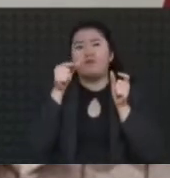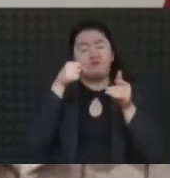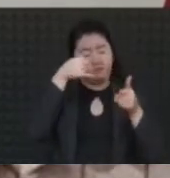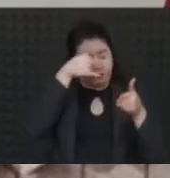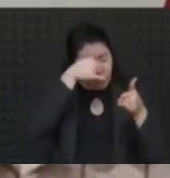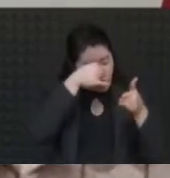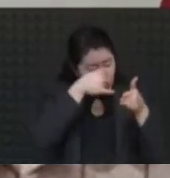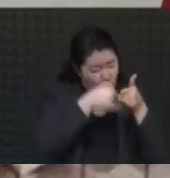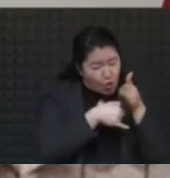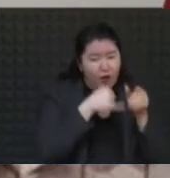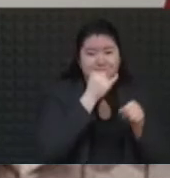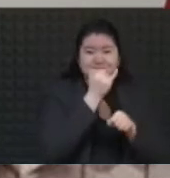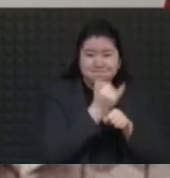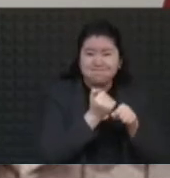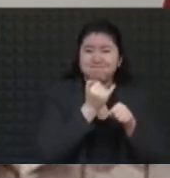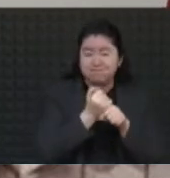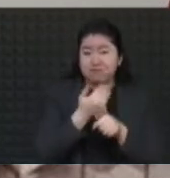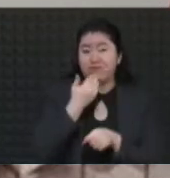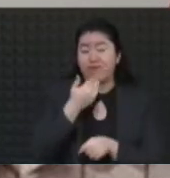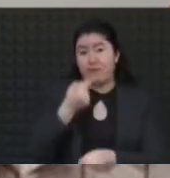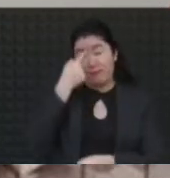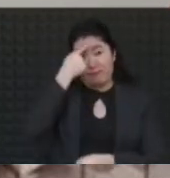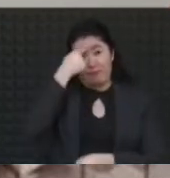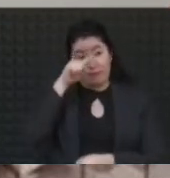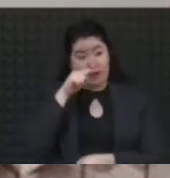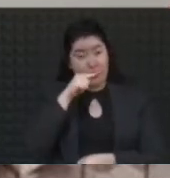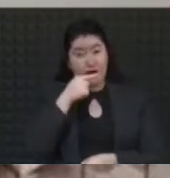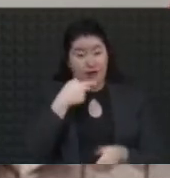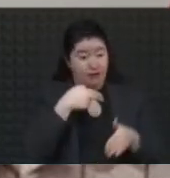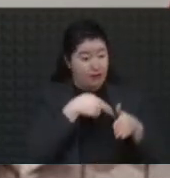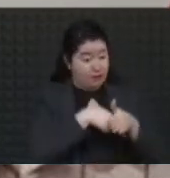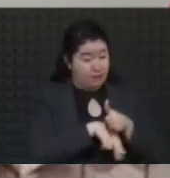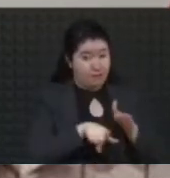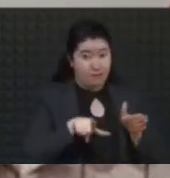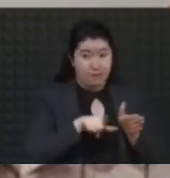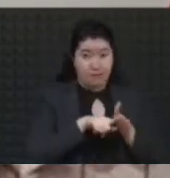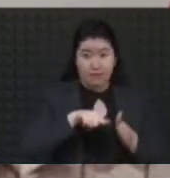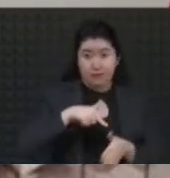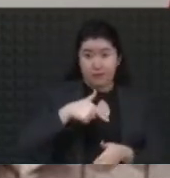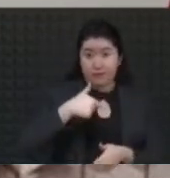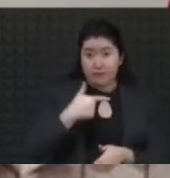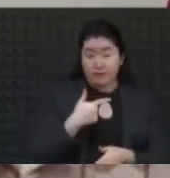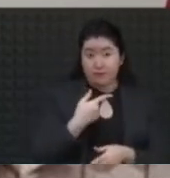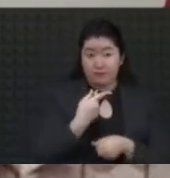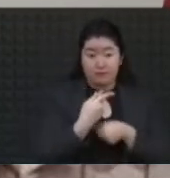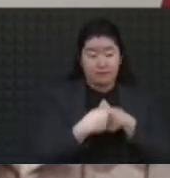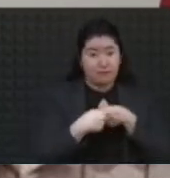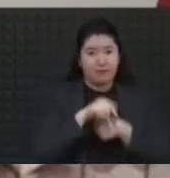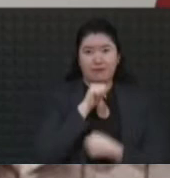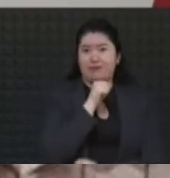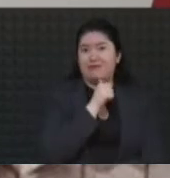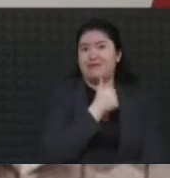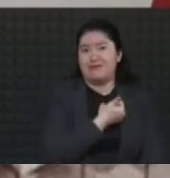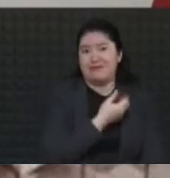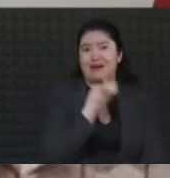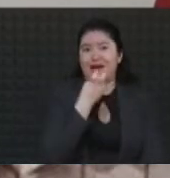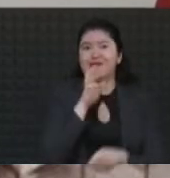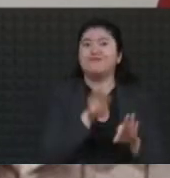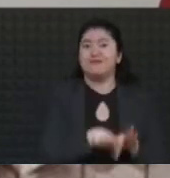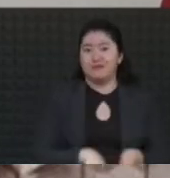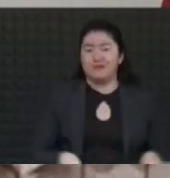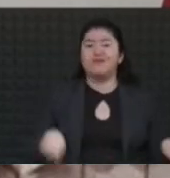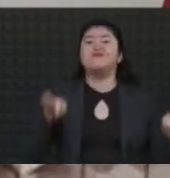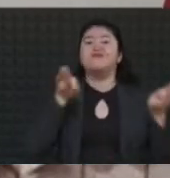acuerdo para que la línea 12 funcione sin riesgos. Ese es, creo que lo que le importa a la ciudadanía. Y